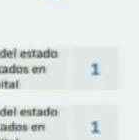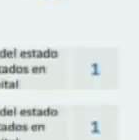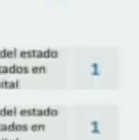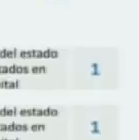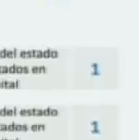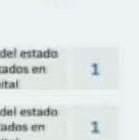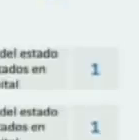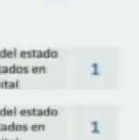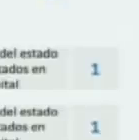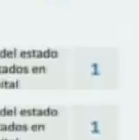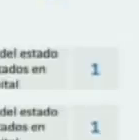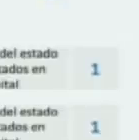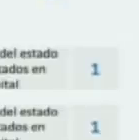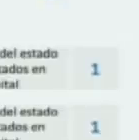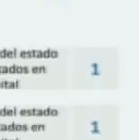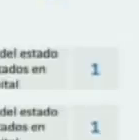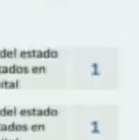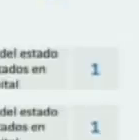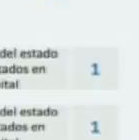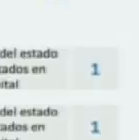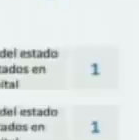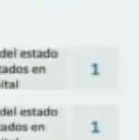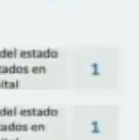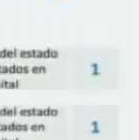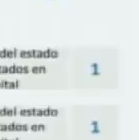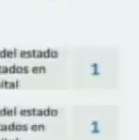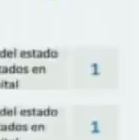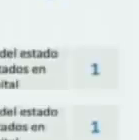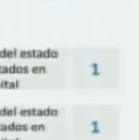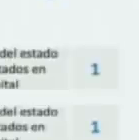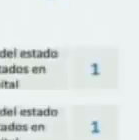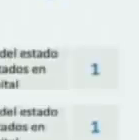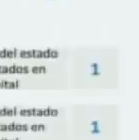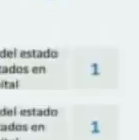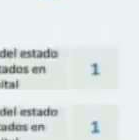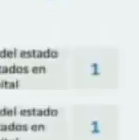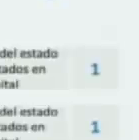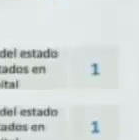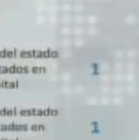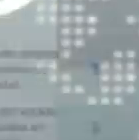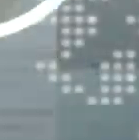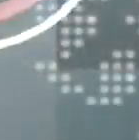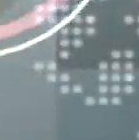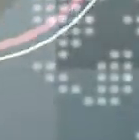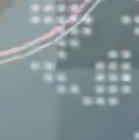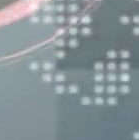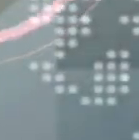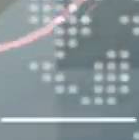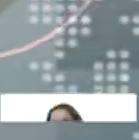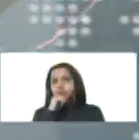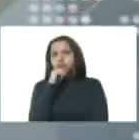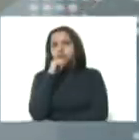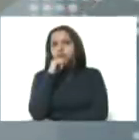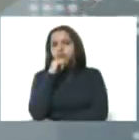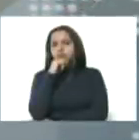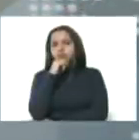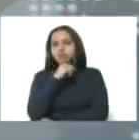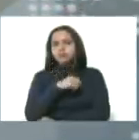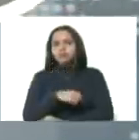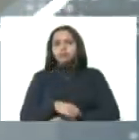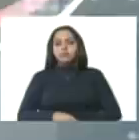Luego tenemos registrado 33 casos en el estado Bolívar, 16 en el municipio